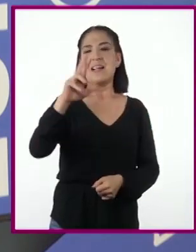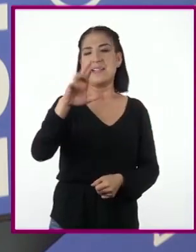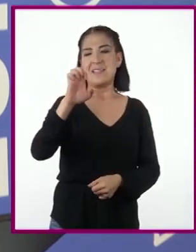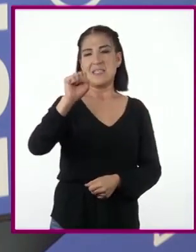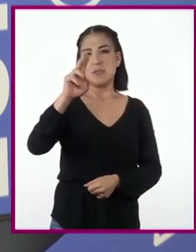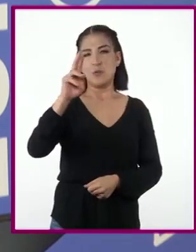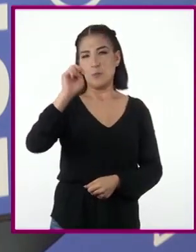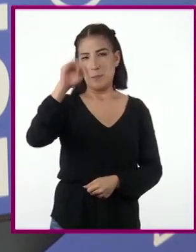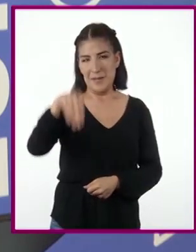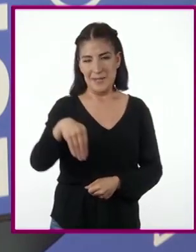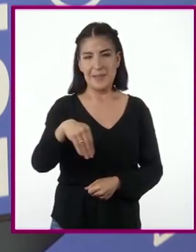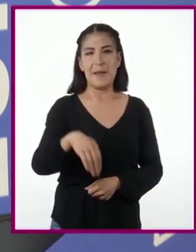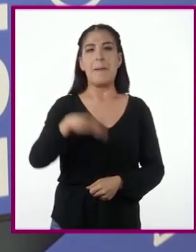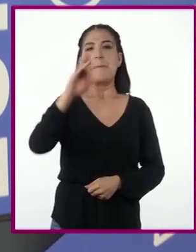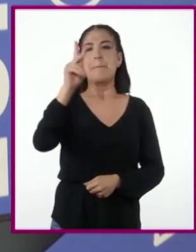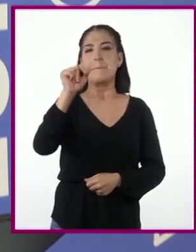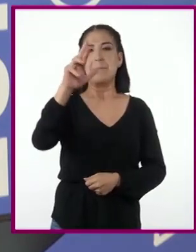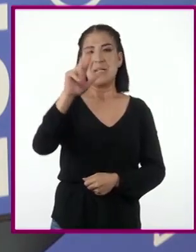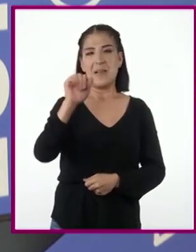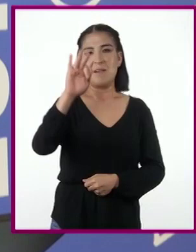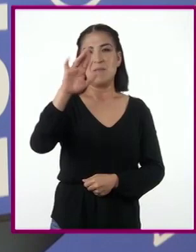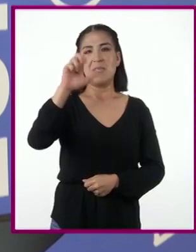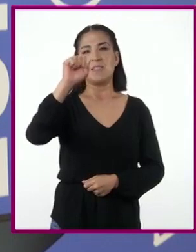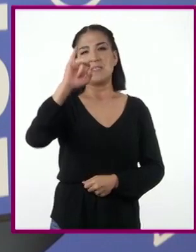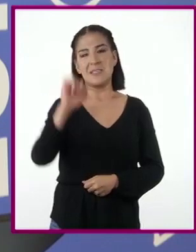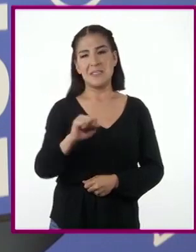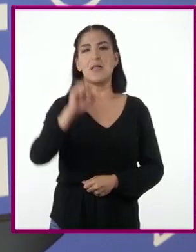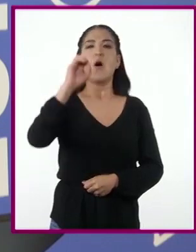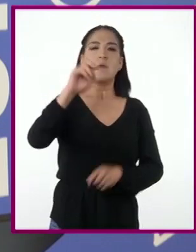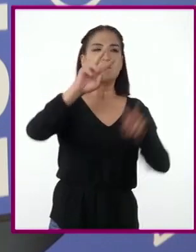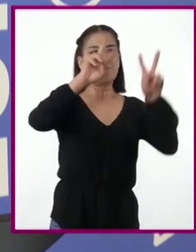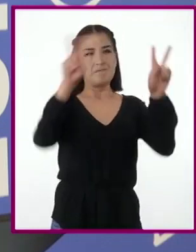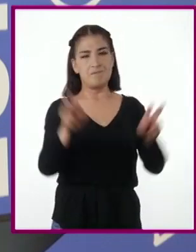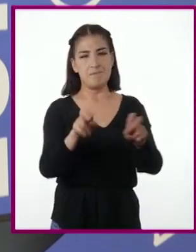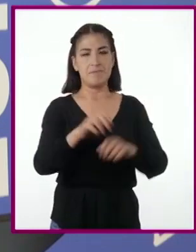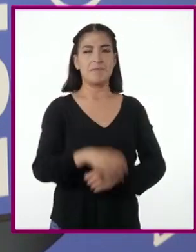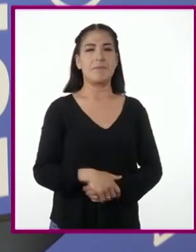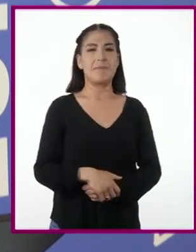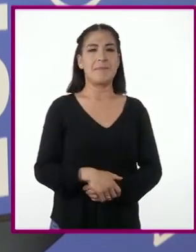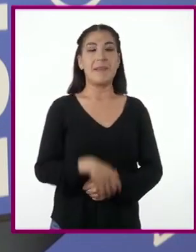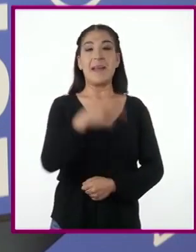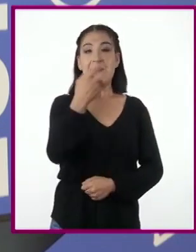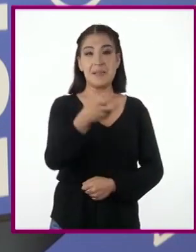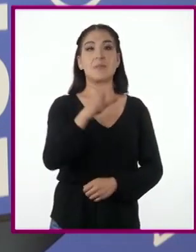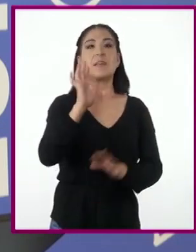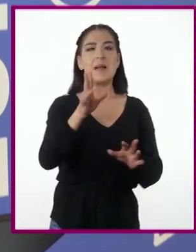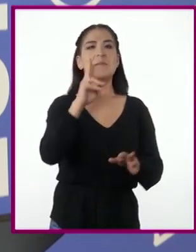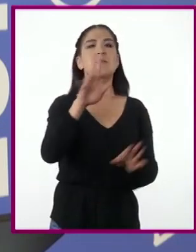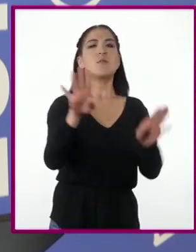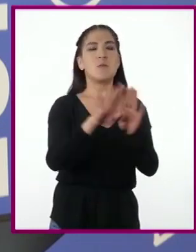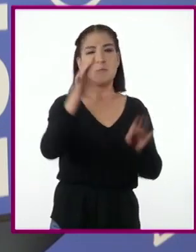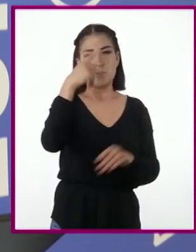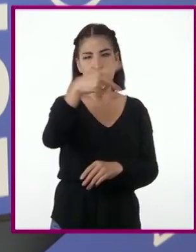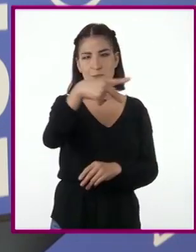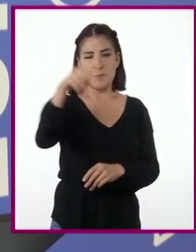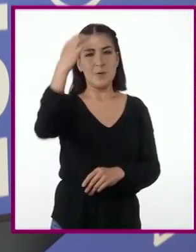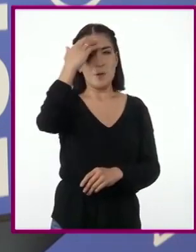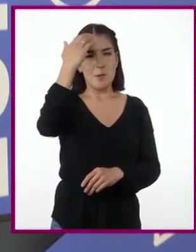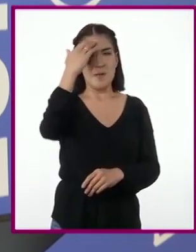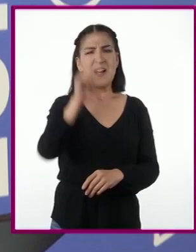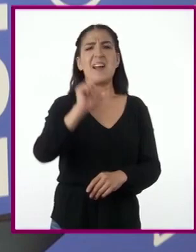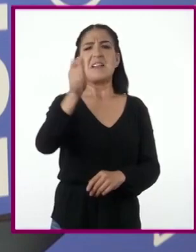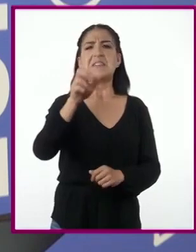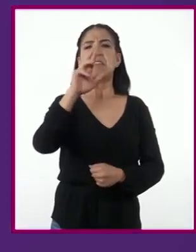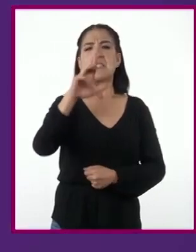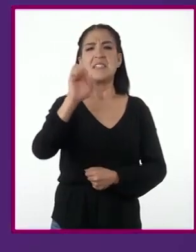de paráfrasis y de cita textual. Repasemos esto que ustedes ya conocen. ¿Qué es un